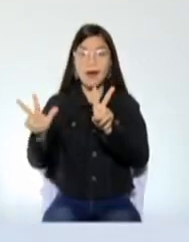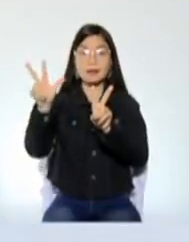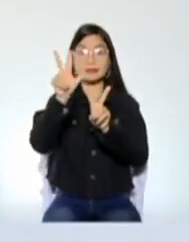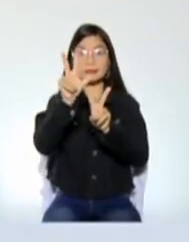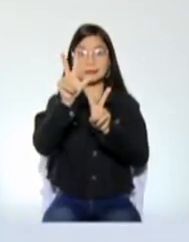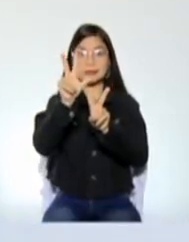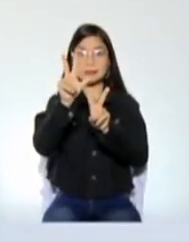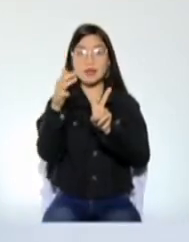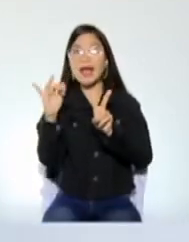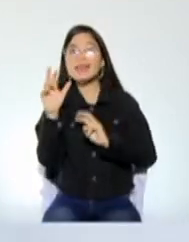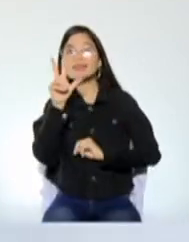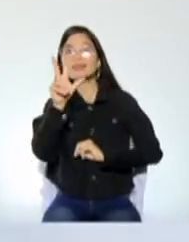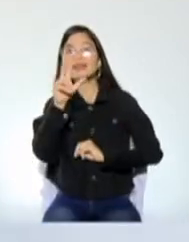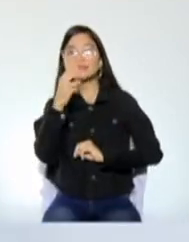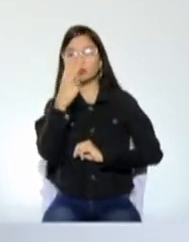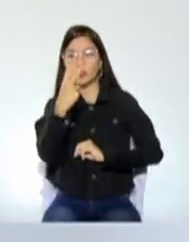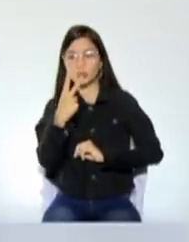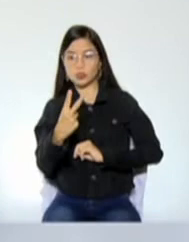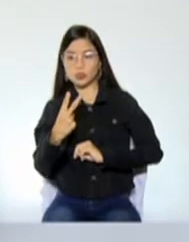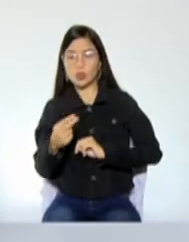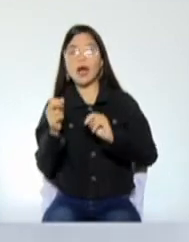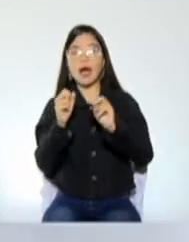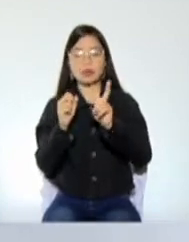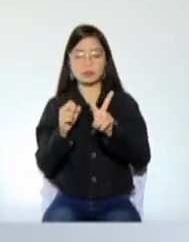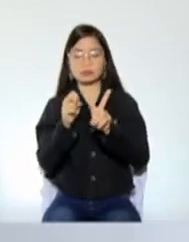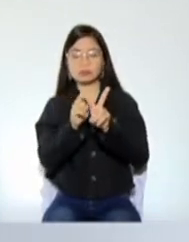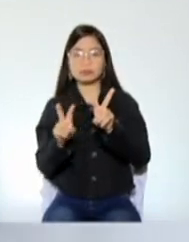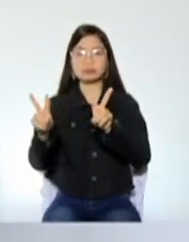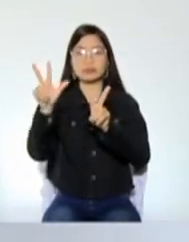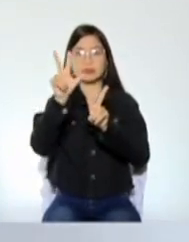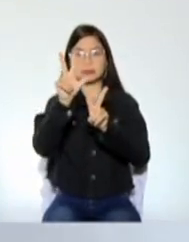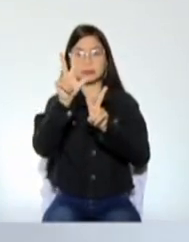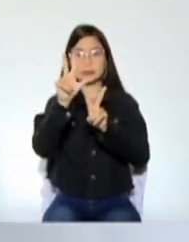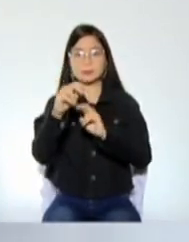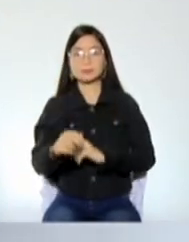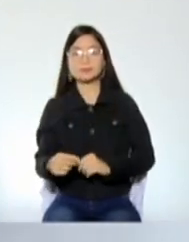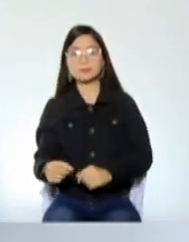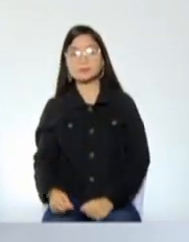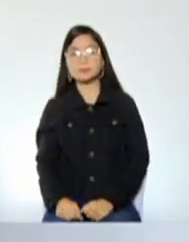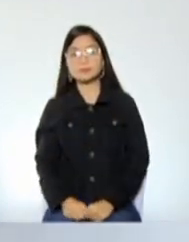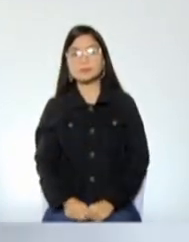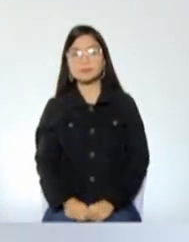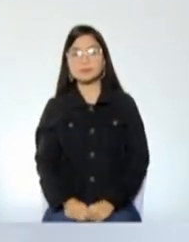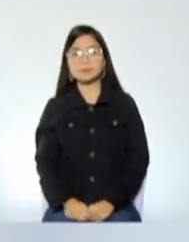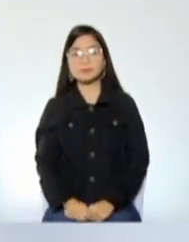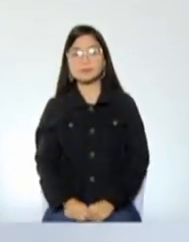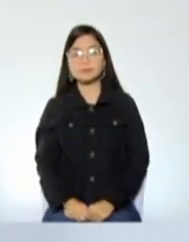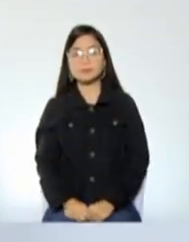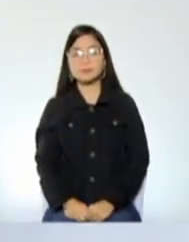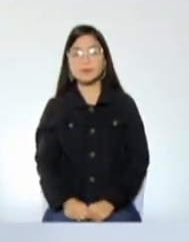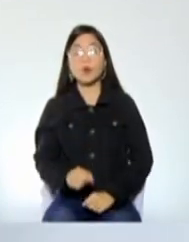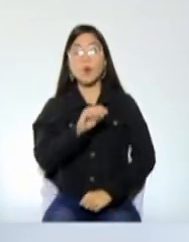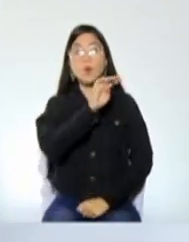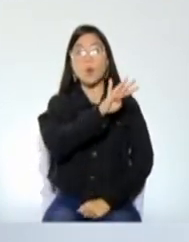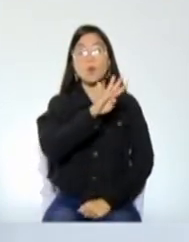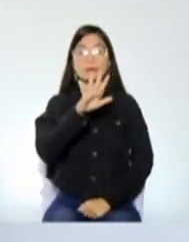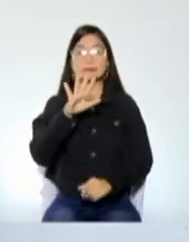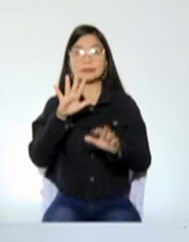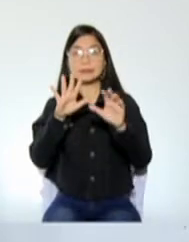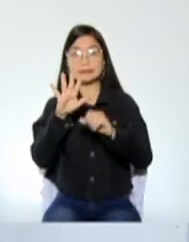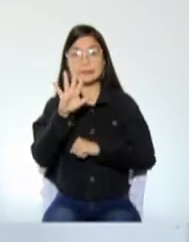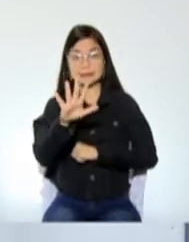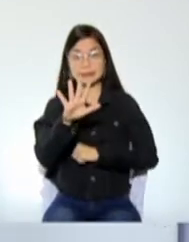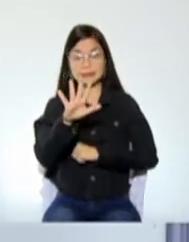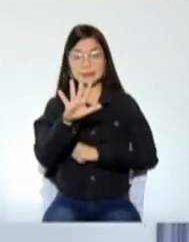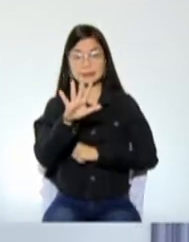3 veces. Y 45 es igual a 3 a